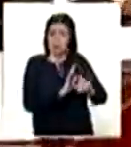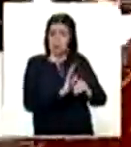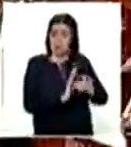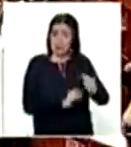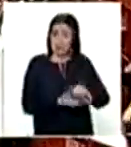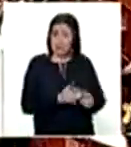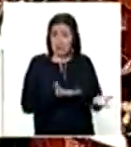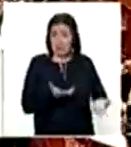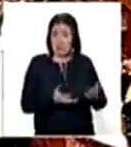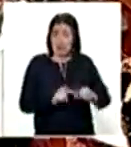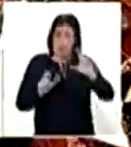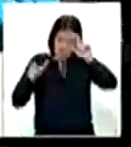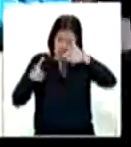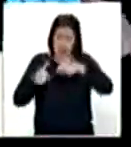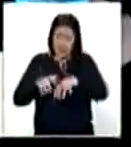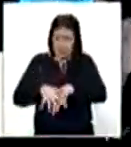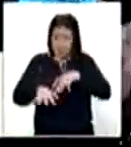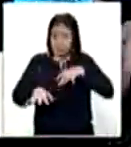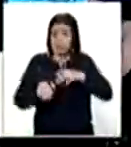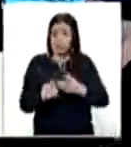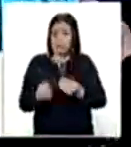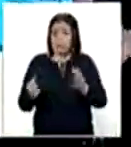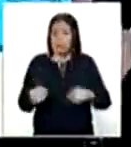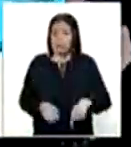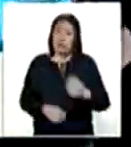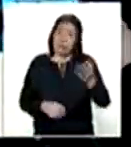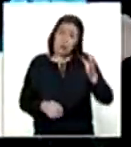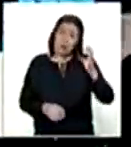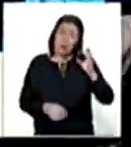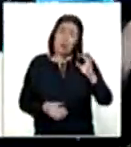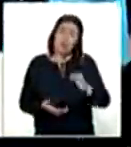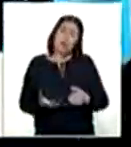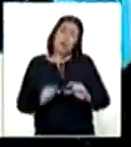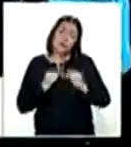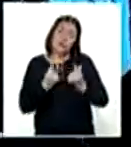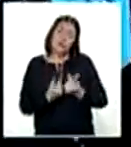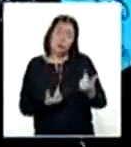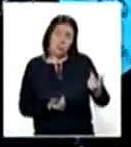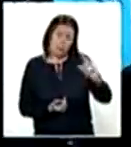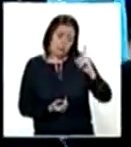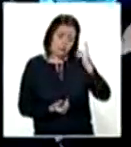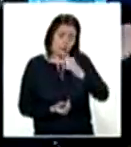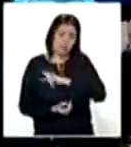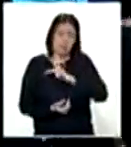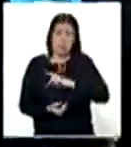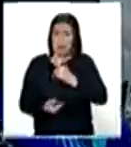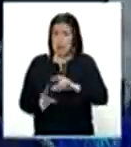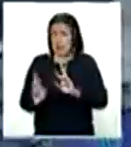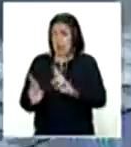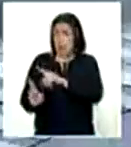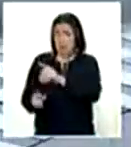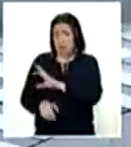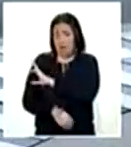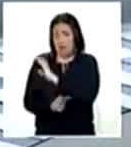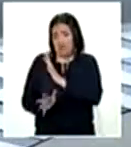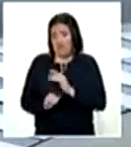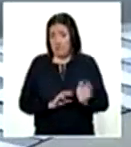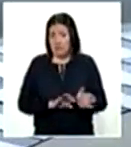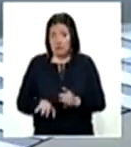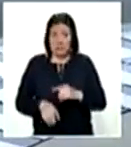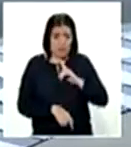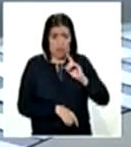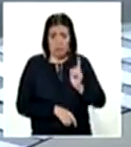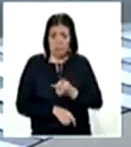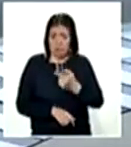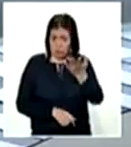al Pleno del Congreso, donde la mayoría fujimorista será quien defina la suerte del fiscal de la Nación. Bueno, tras la denuncia presentada